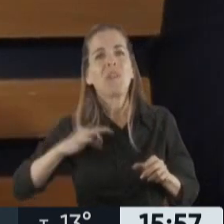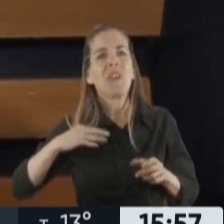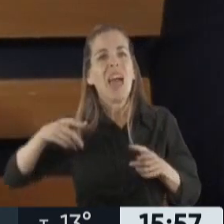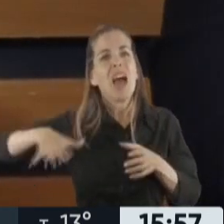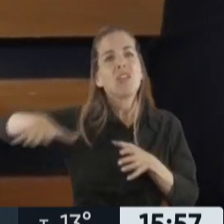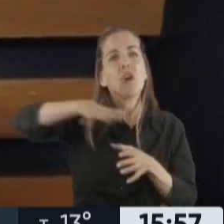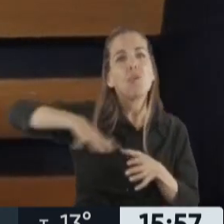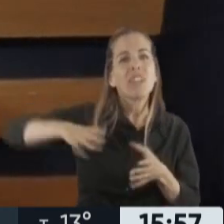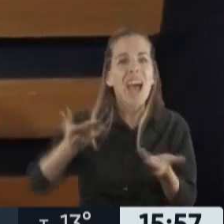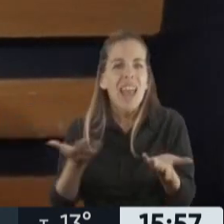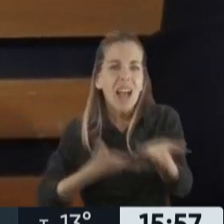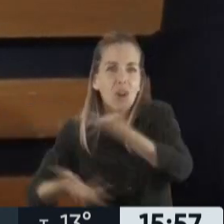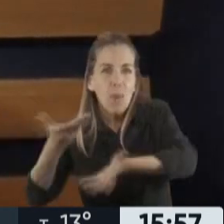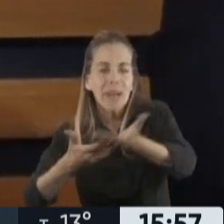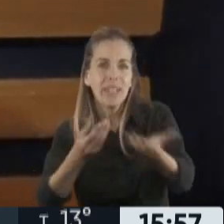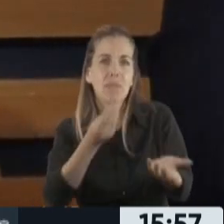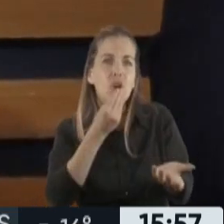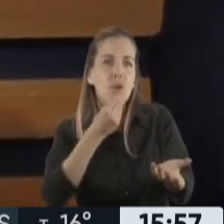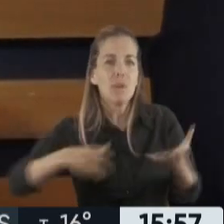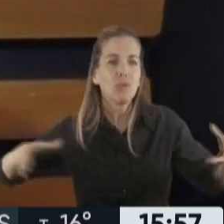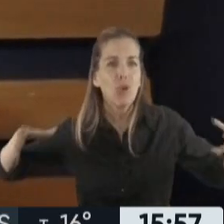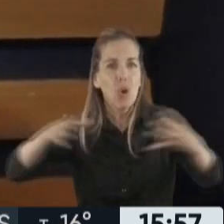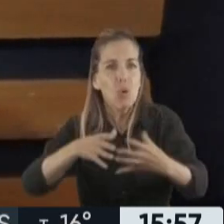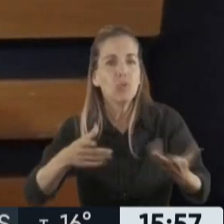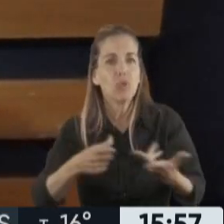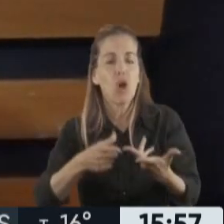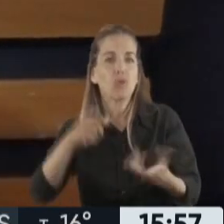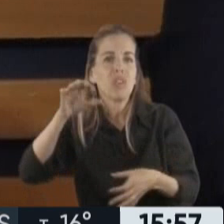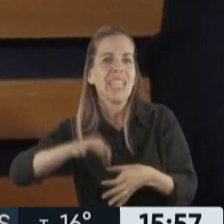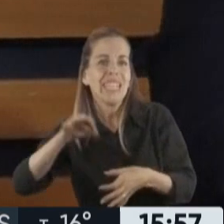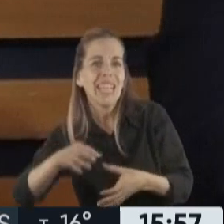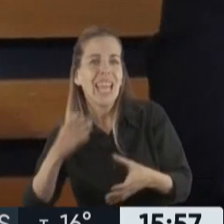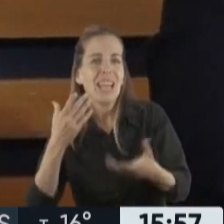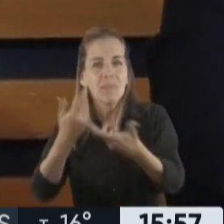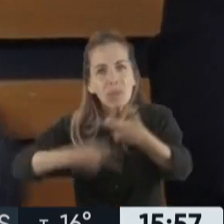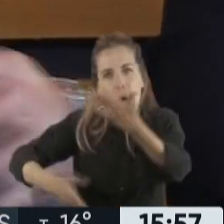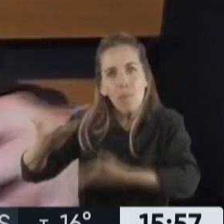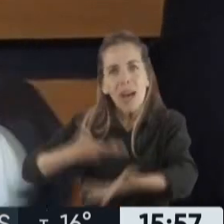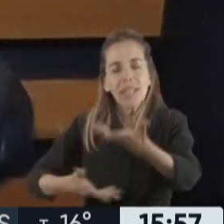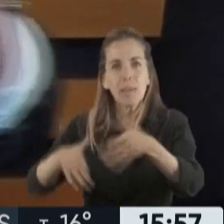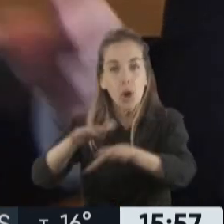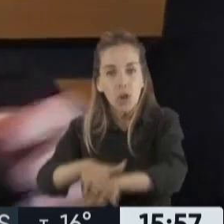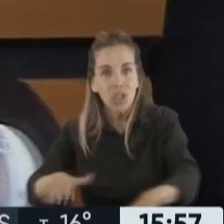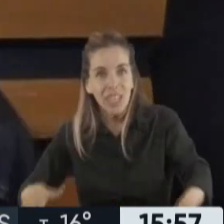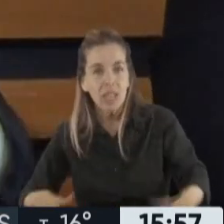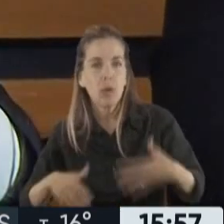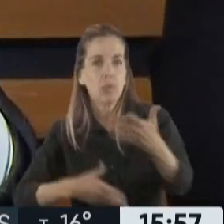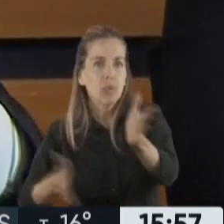juntos, nuestros chicos toman el té en merendero juntos, todos los barrios se